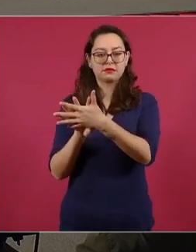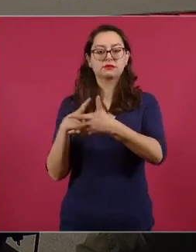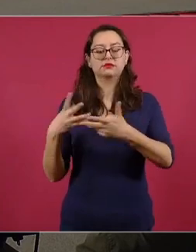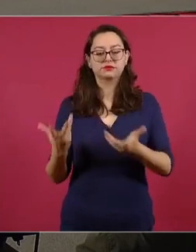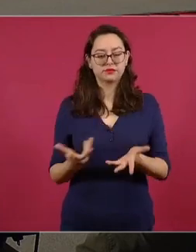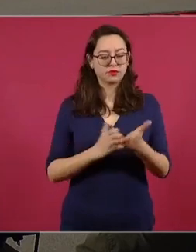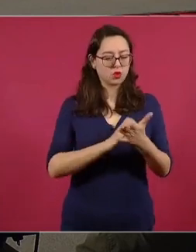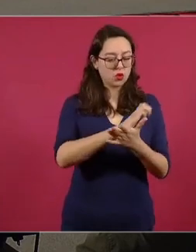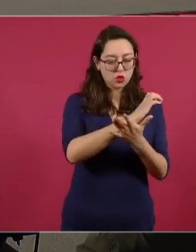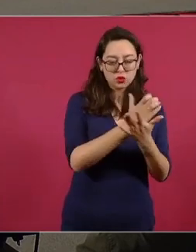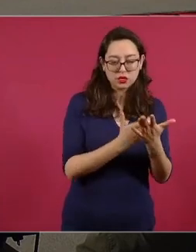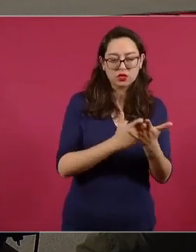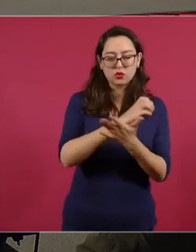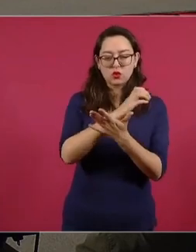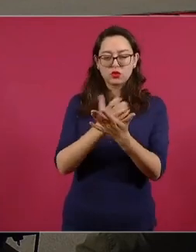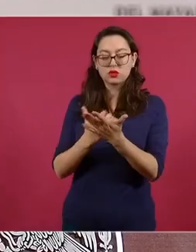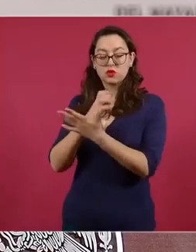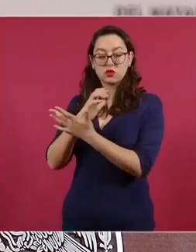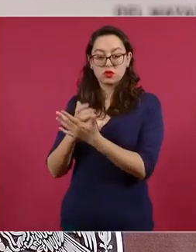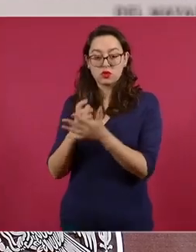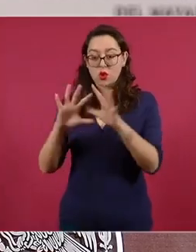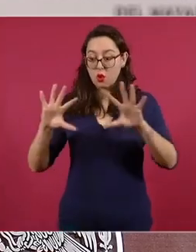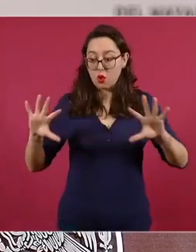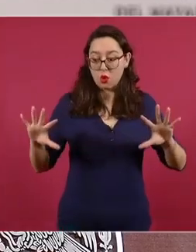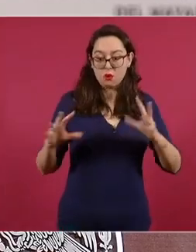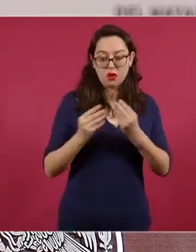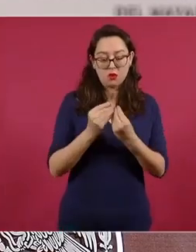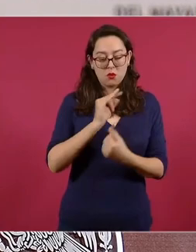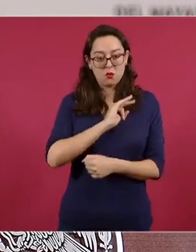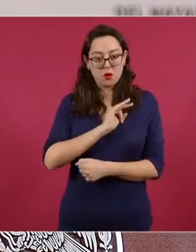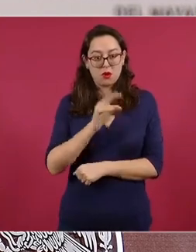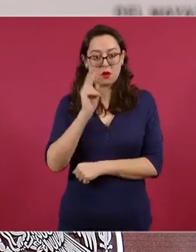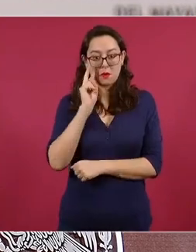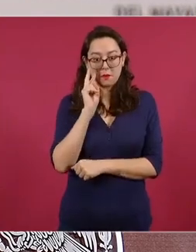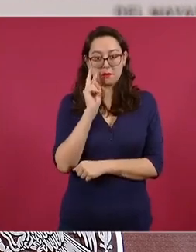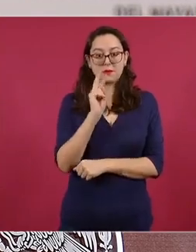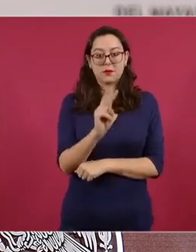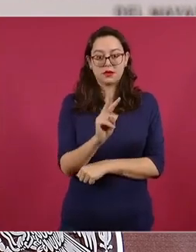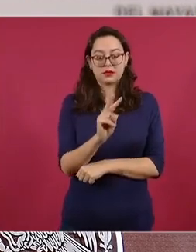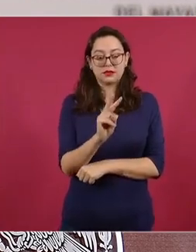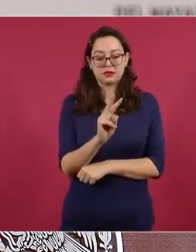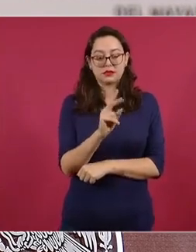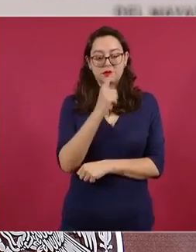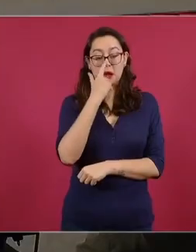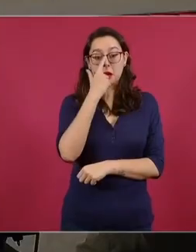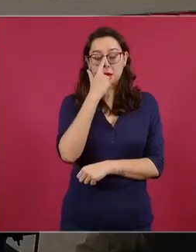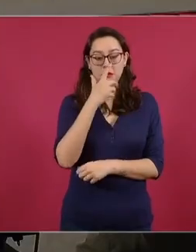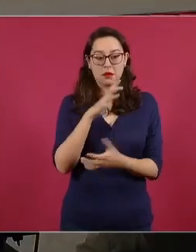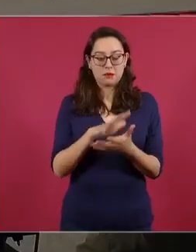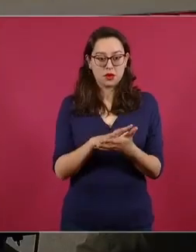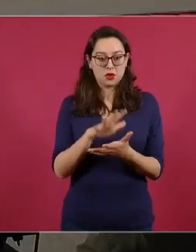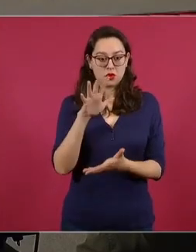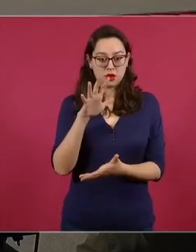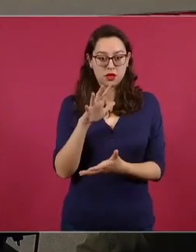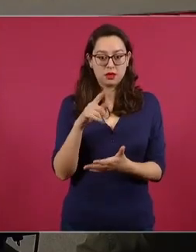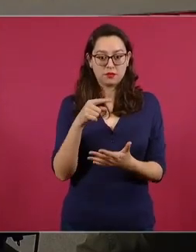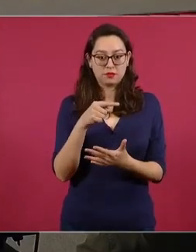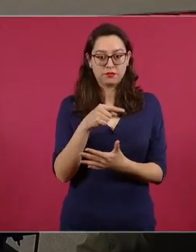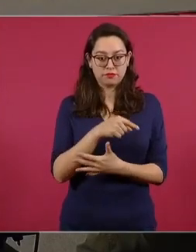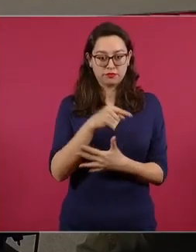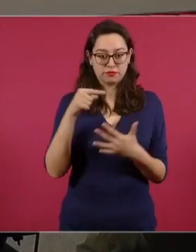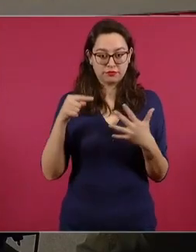varios contratos, ahí están las sumas. La mayor parte, la inmensa mayoría de esos contratos